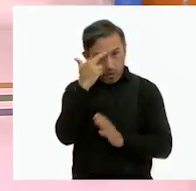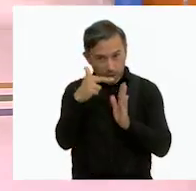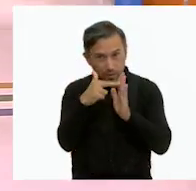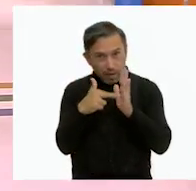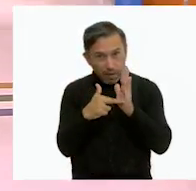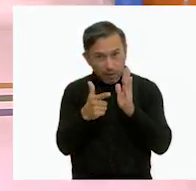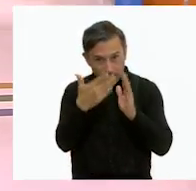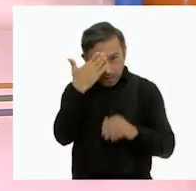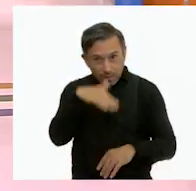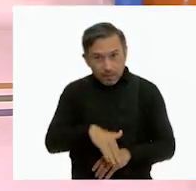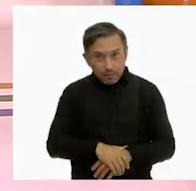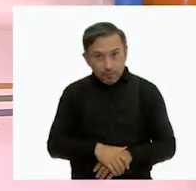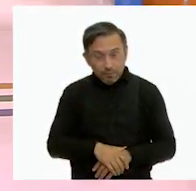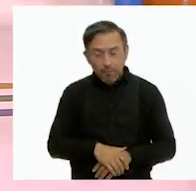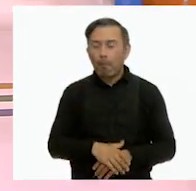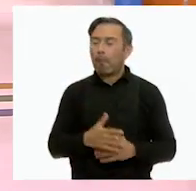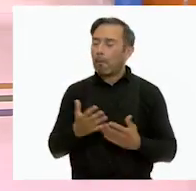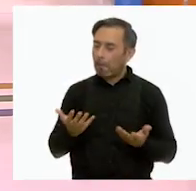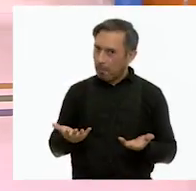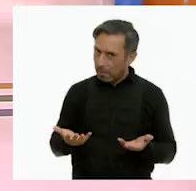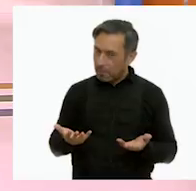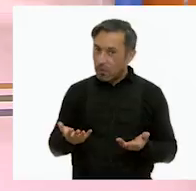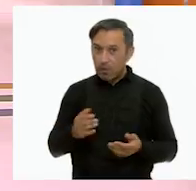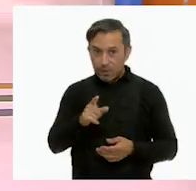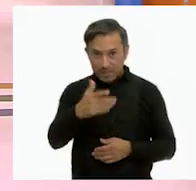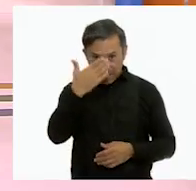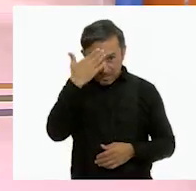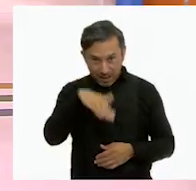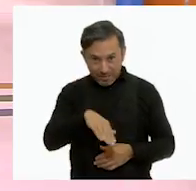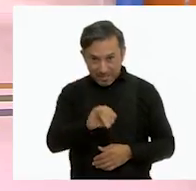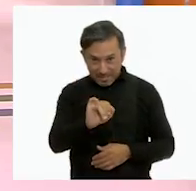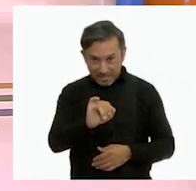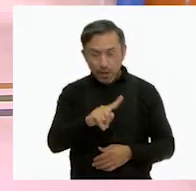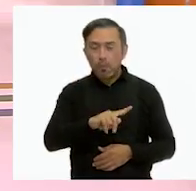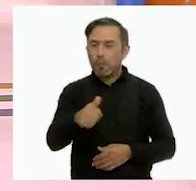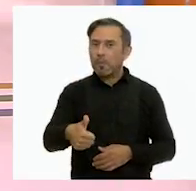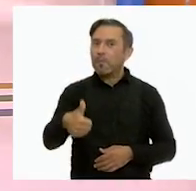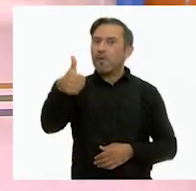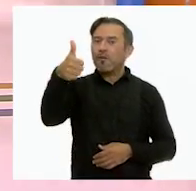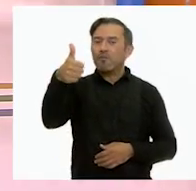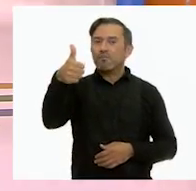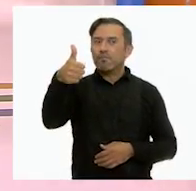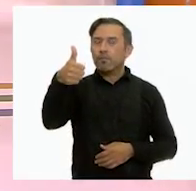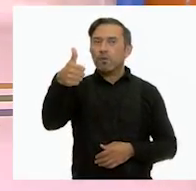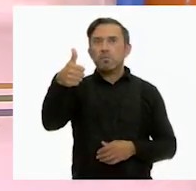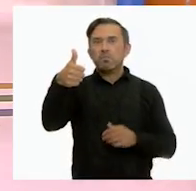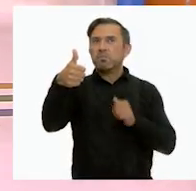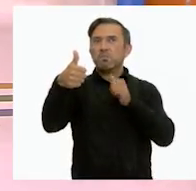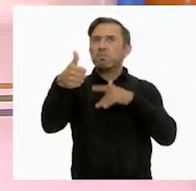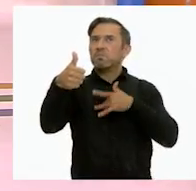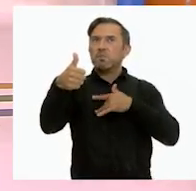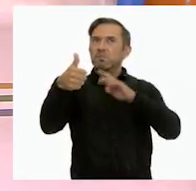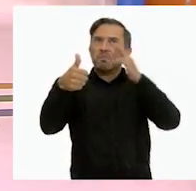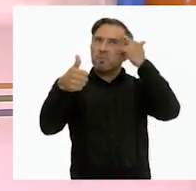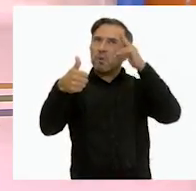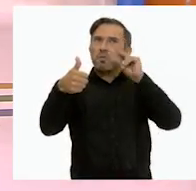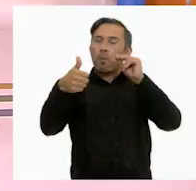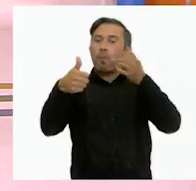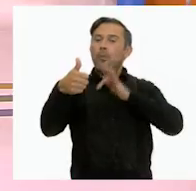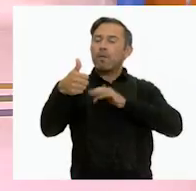Si es así, me vas a poner un pulgar arriba. Si es un no, me vas a poner un pulgar